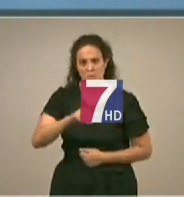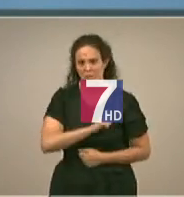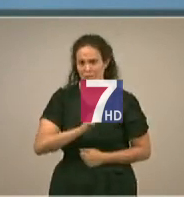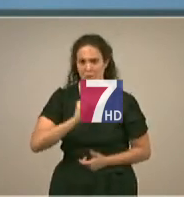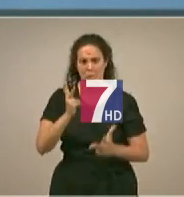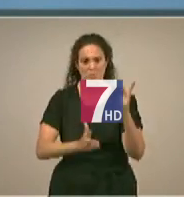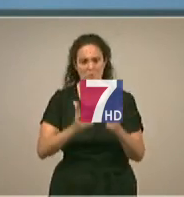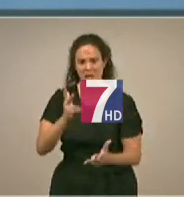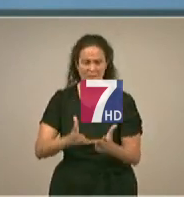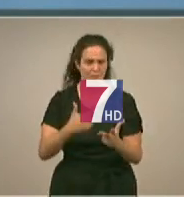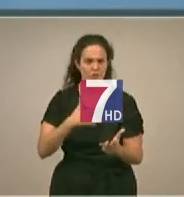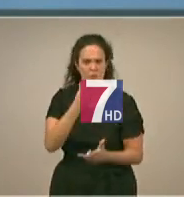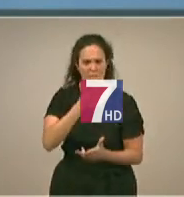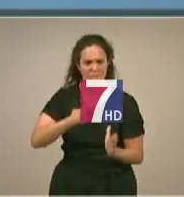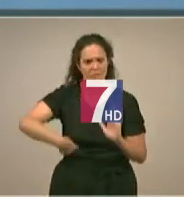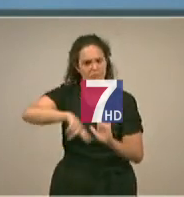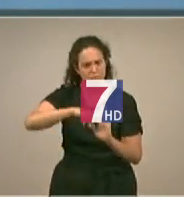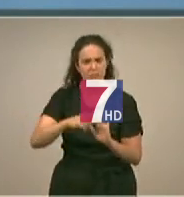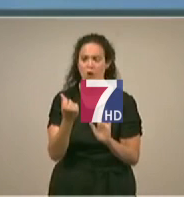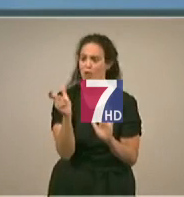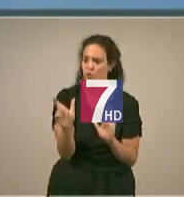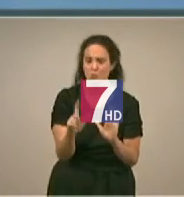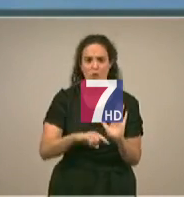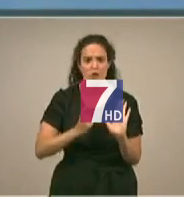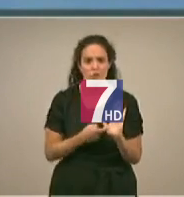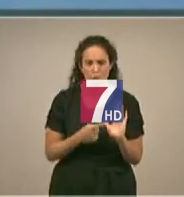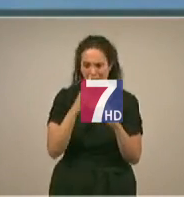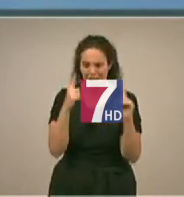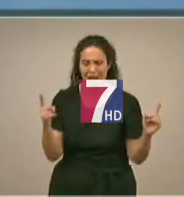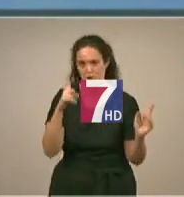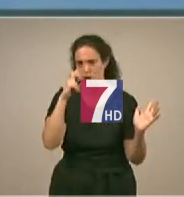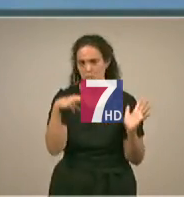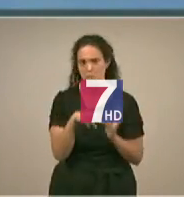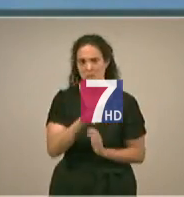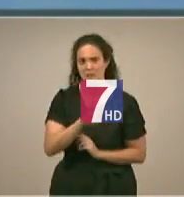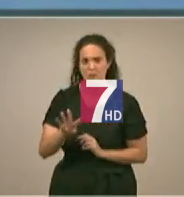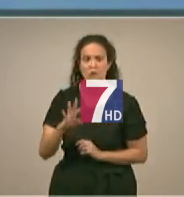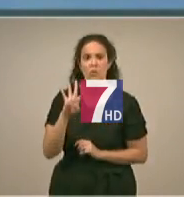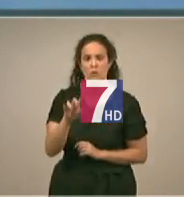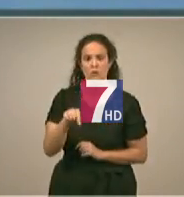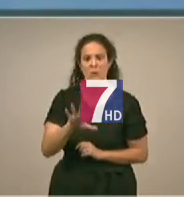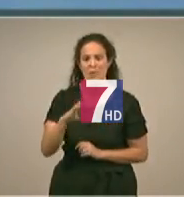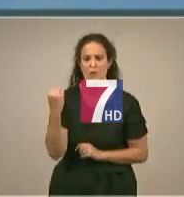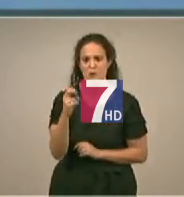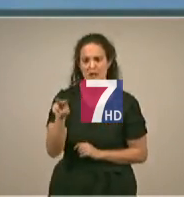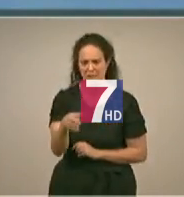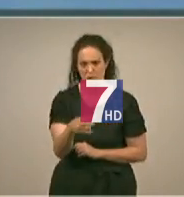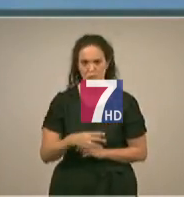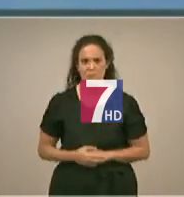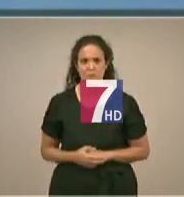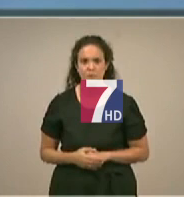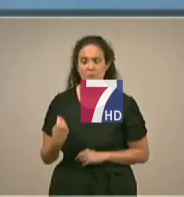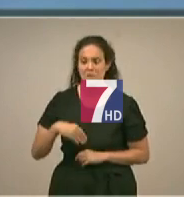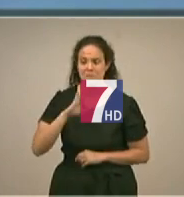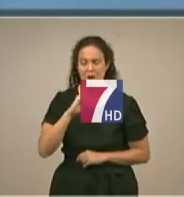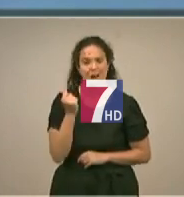vasca de euscadi contemplan una partida total para este ejercicio para el 2024 de 4,5 millones de euros que es la misma